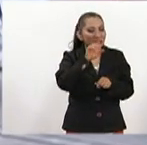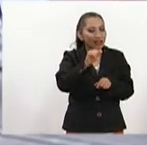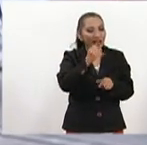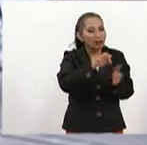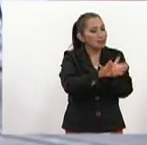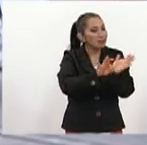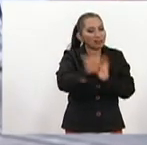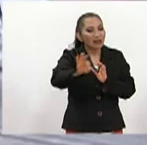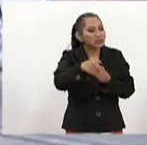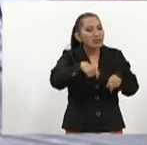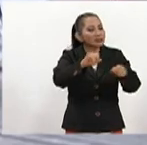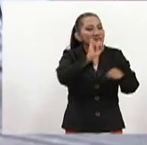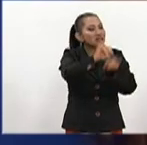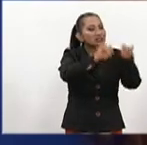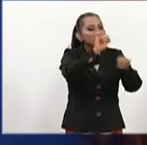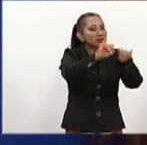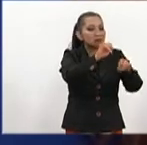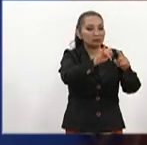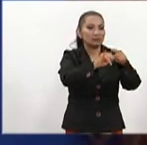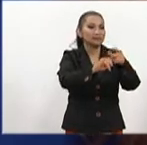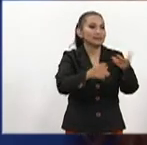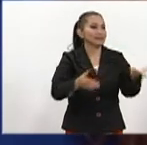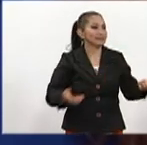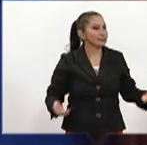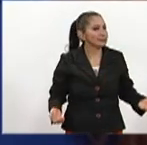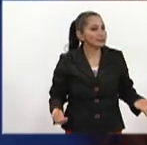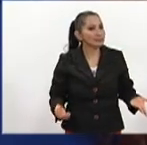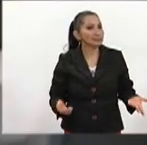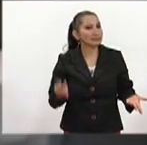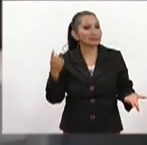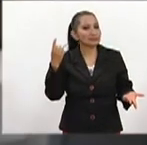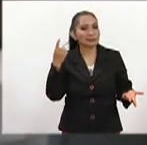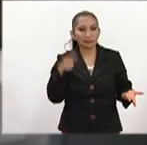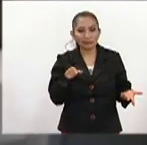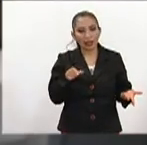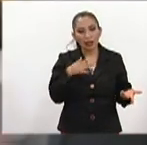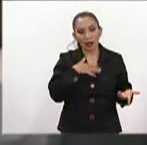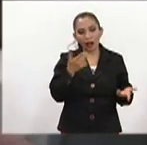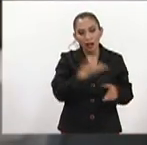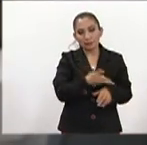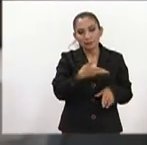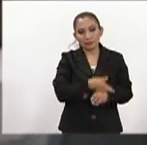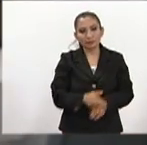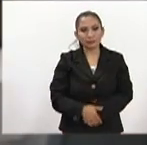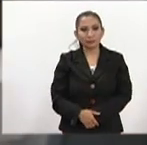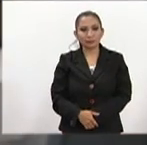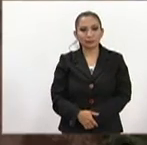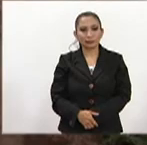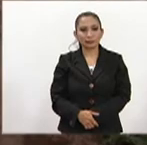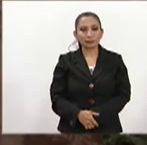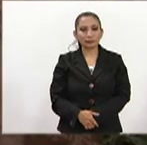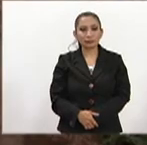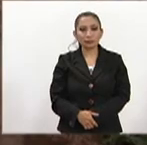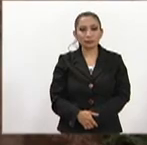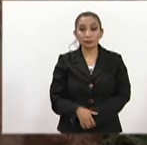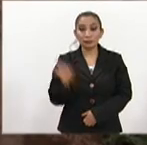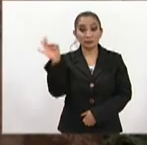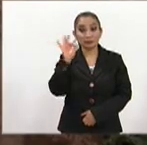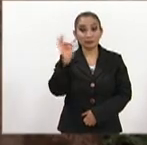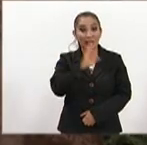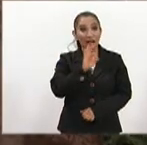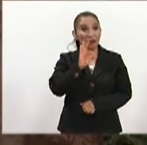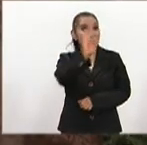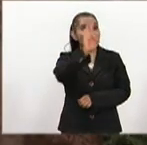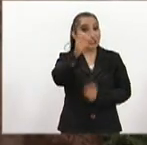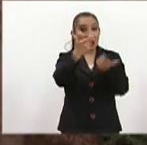las fechas, empiezan a ceder unas condiciones para que en el momento de las fechas se resuelva, ¿no? Entonces, el que no haya fecha